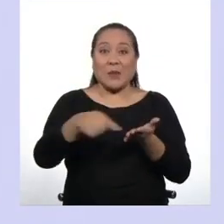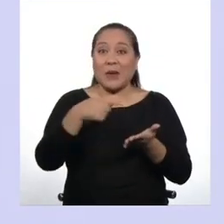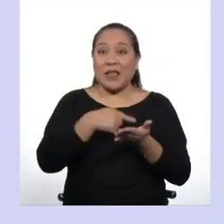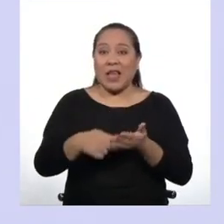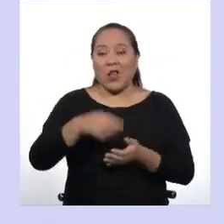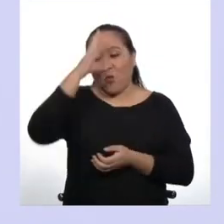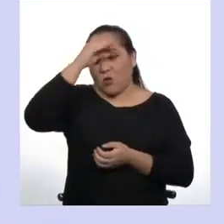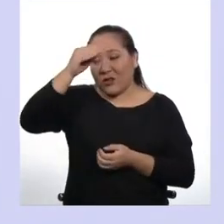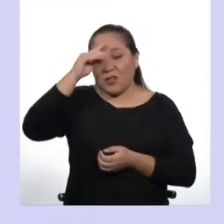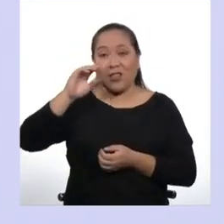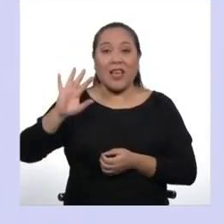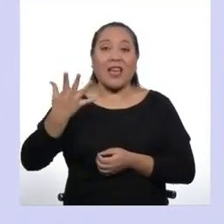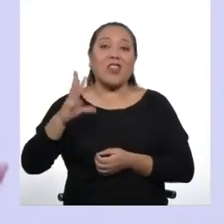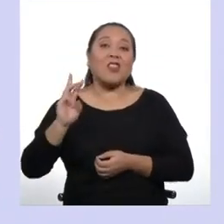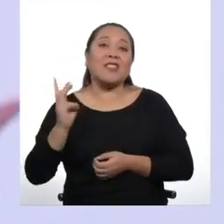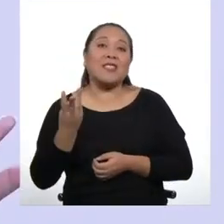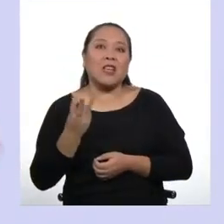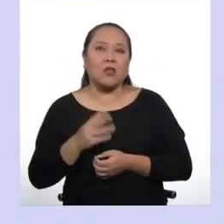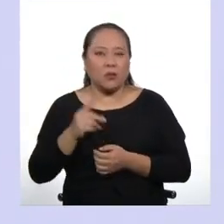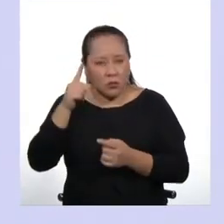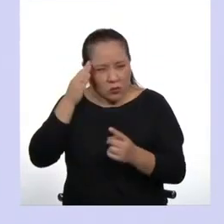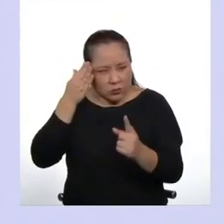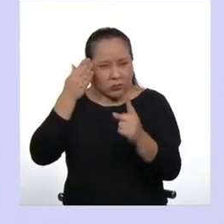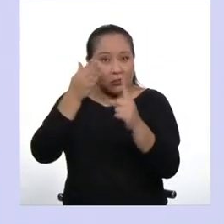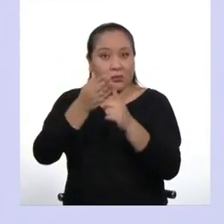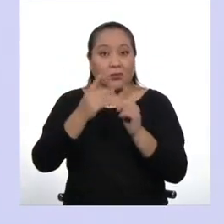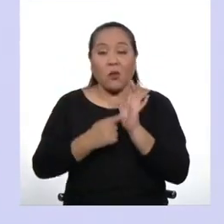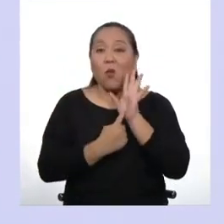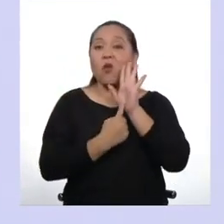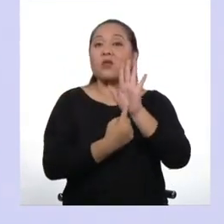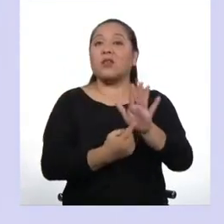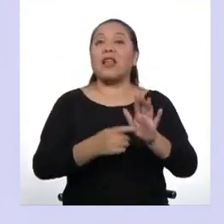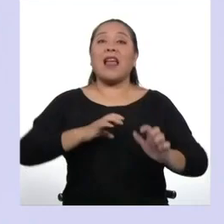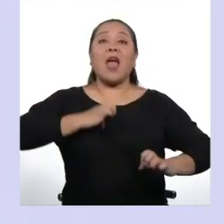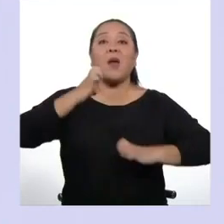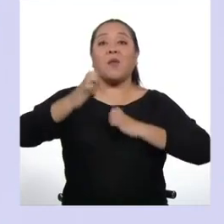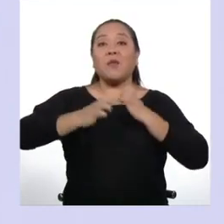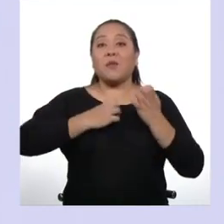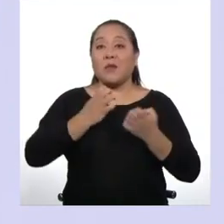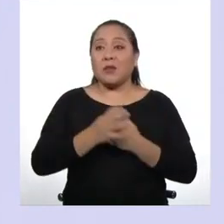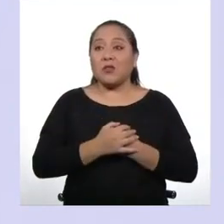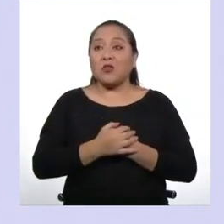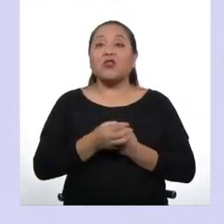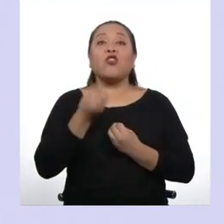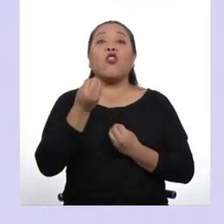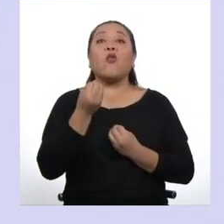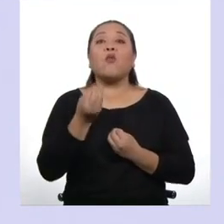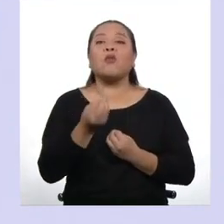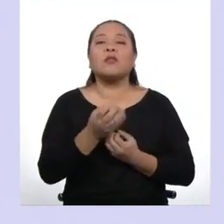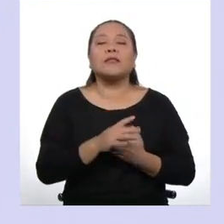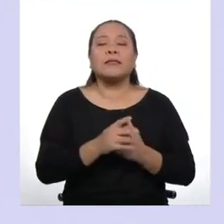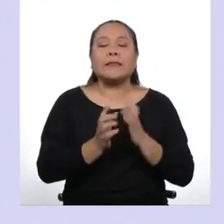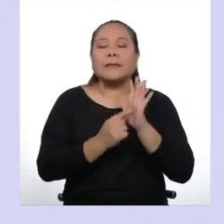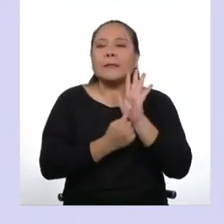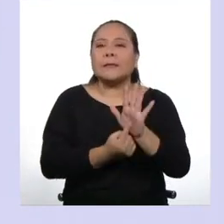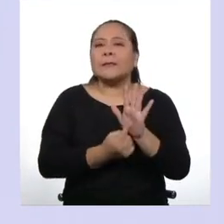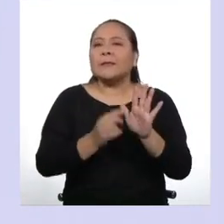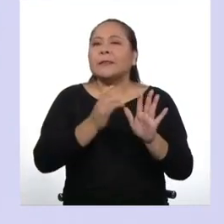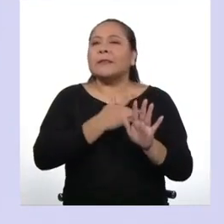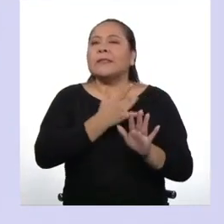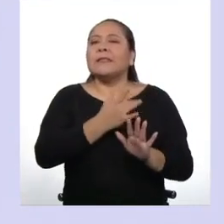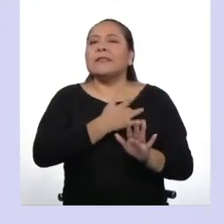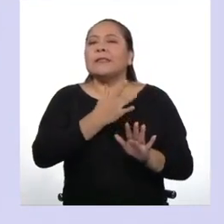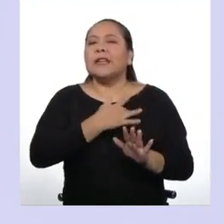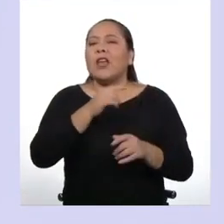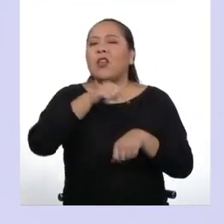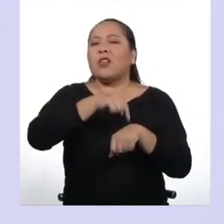chicos y chicas de quinto y sexto grado tienen el reto de expresar a través de una historieta cómo están viviendo la etapa de la pubertad y lo que